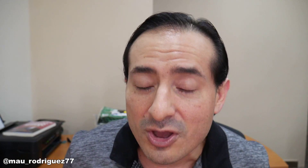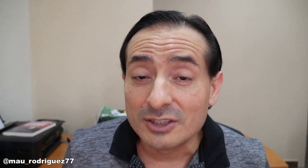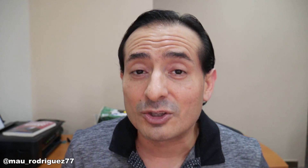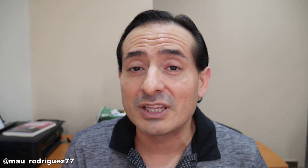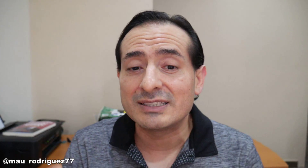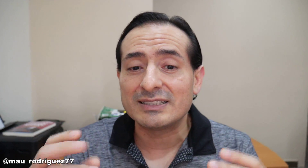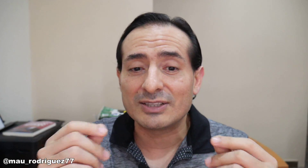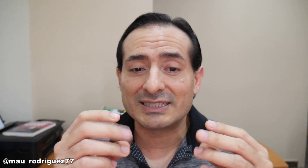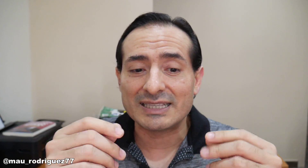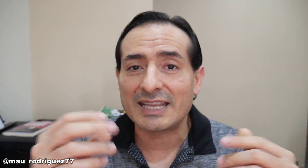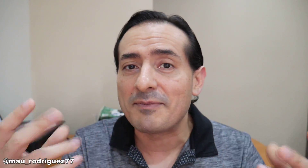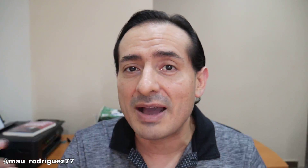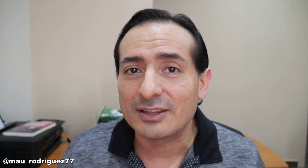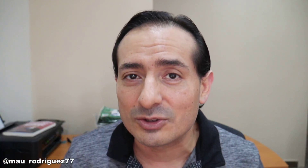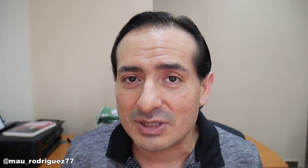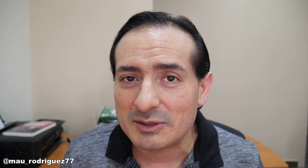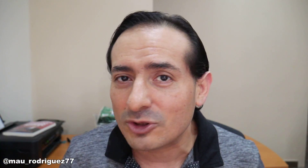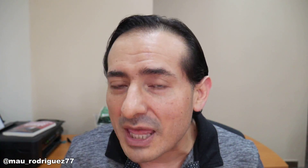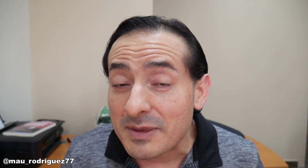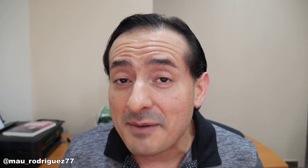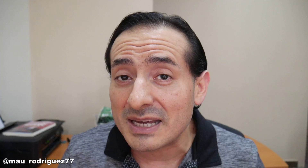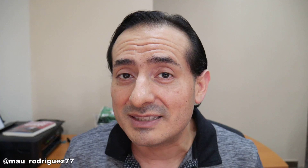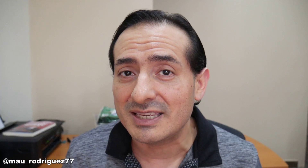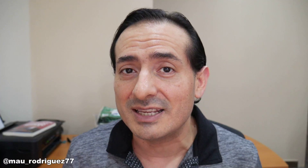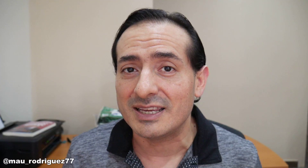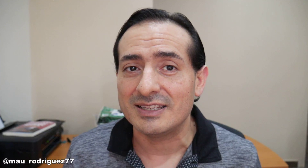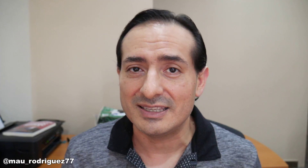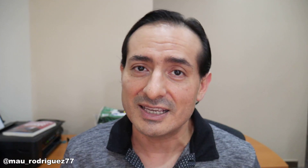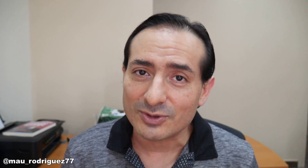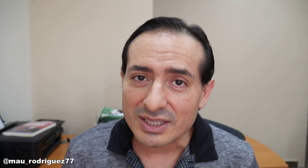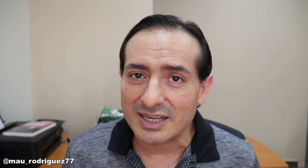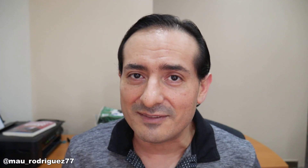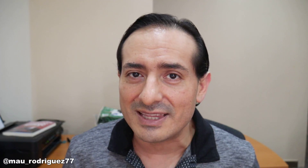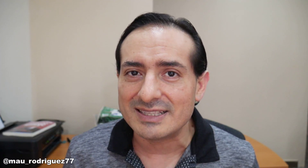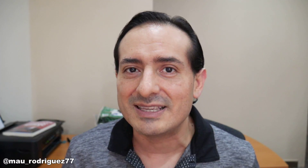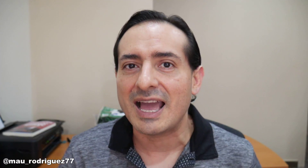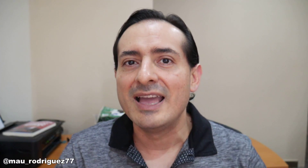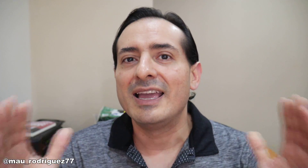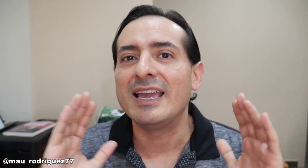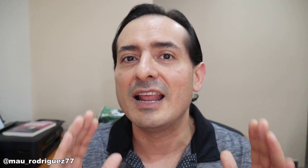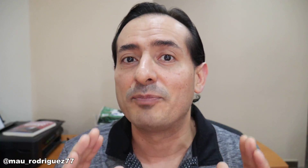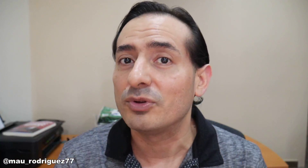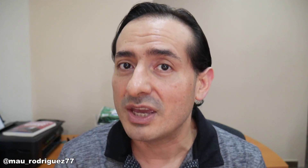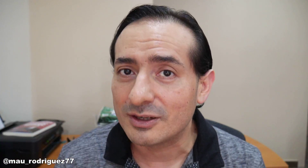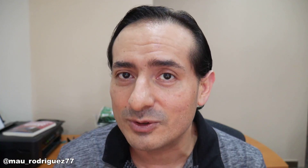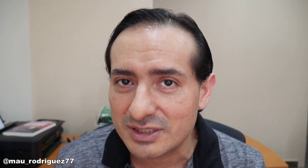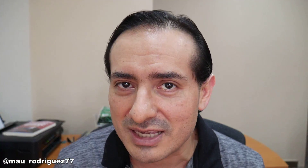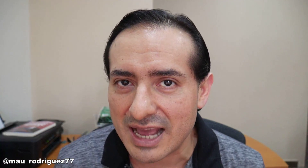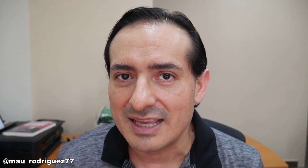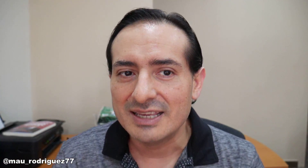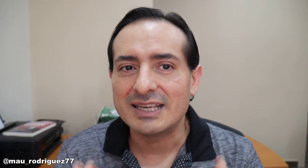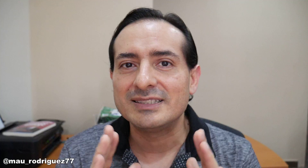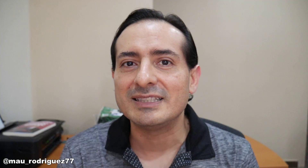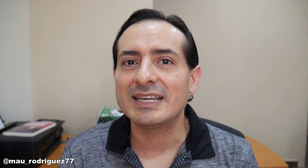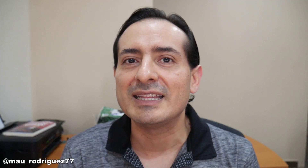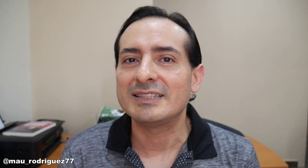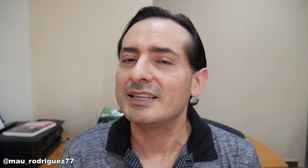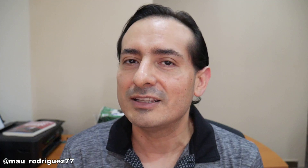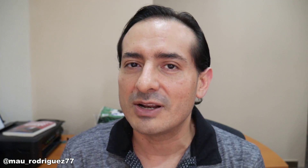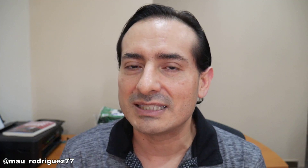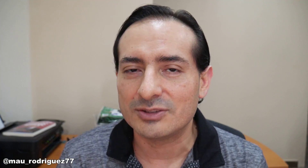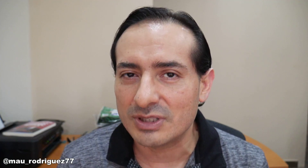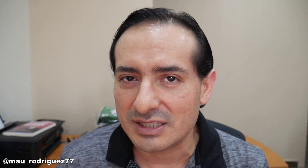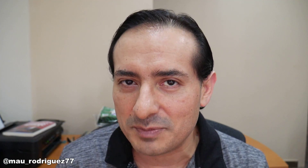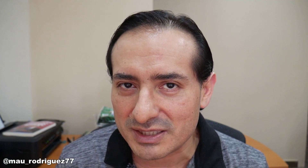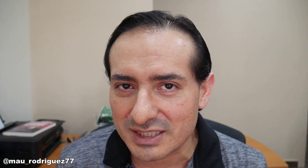desarticulando todos estos entramados que todavía mantienen, y esto queda en evidencia, en el Poder Judicial, que sigue